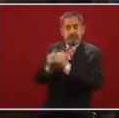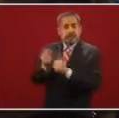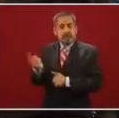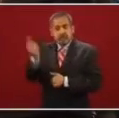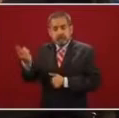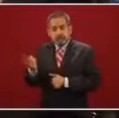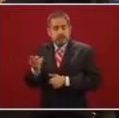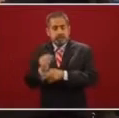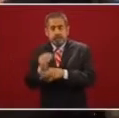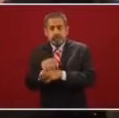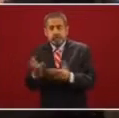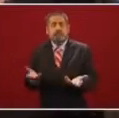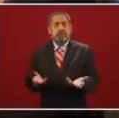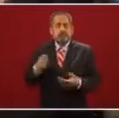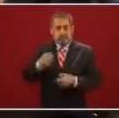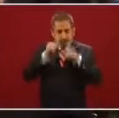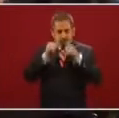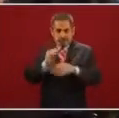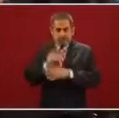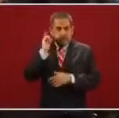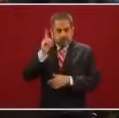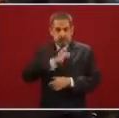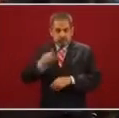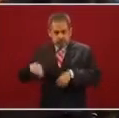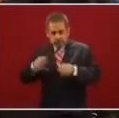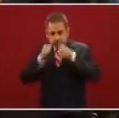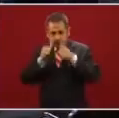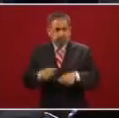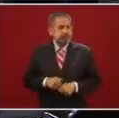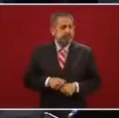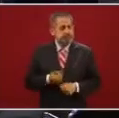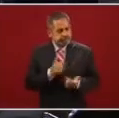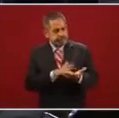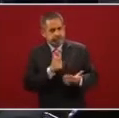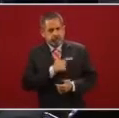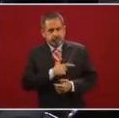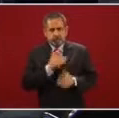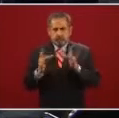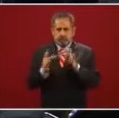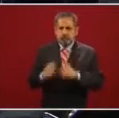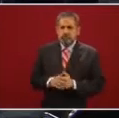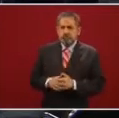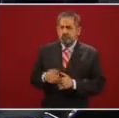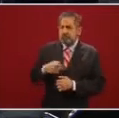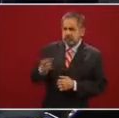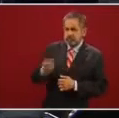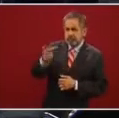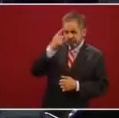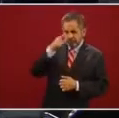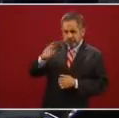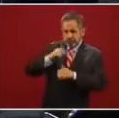ustedes porque no les están atendiendo allá. Ojalá se les pudiera atender. Tomamos nota con mucho gusto y lo vemos. Sí, tengo una pregunta para el